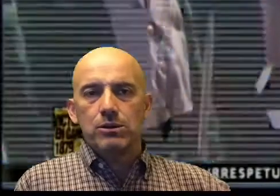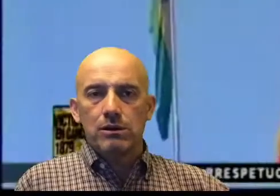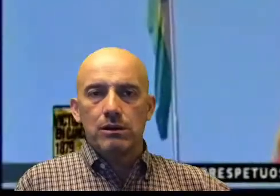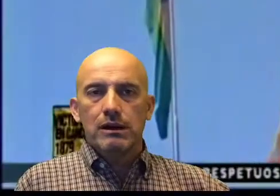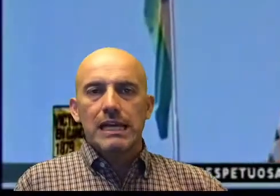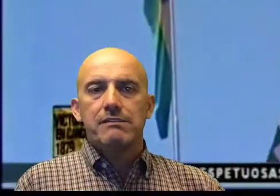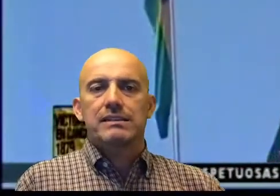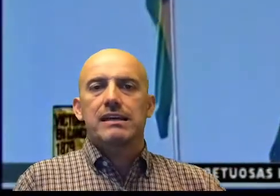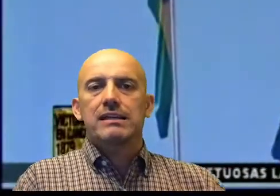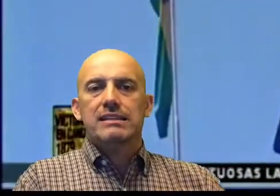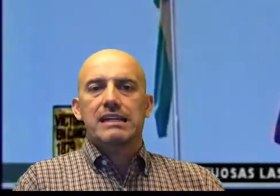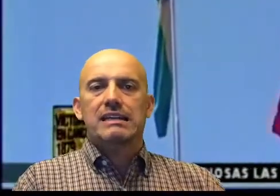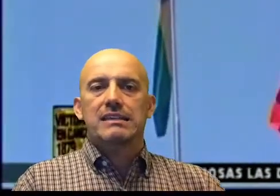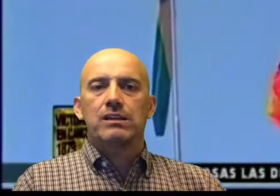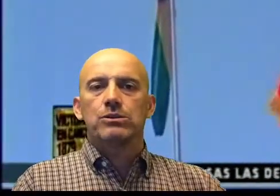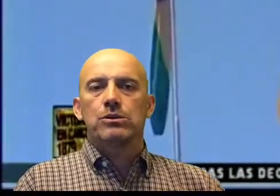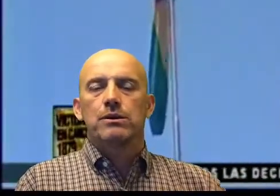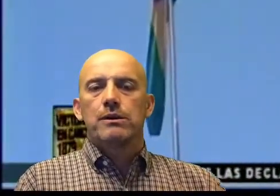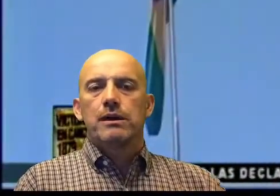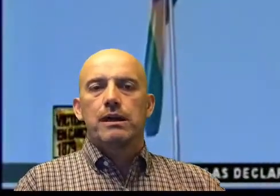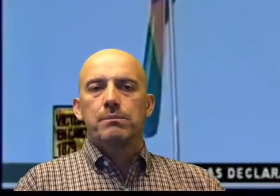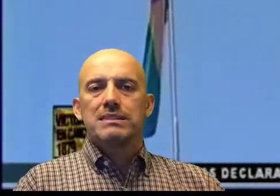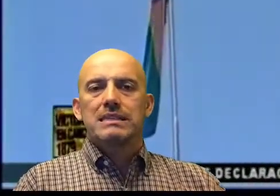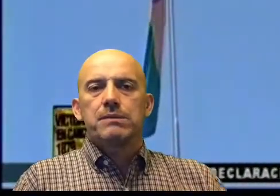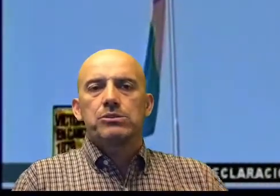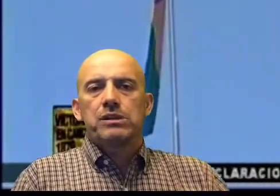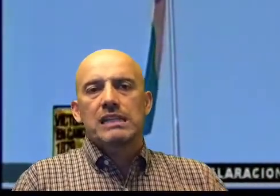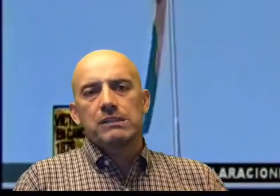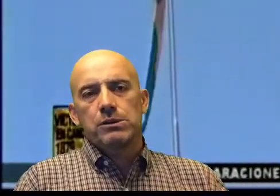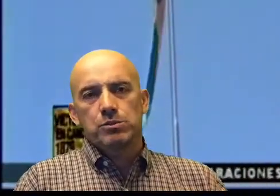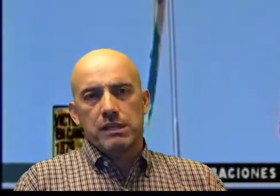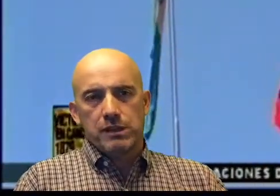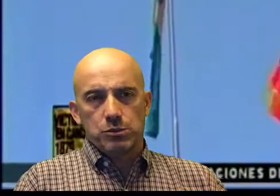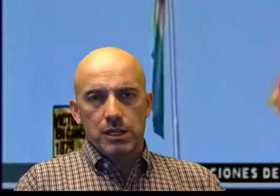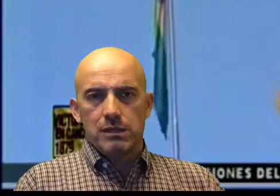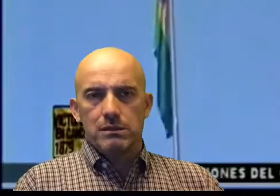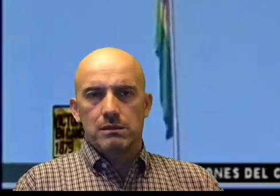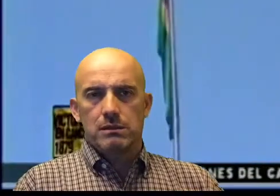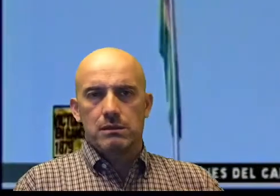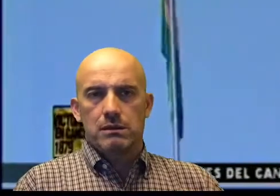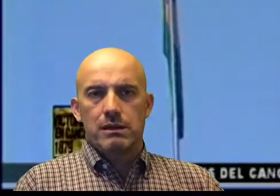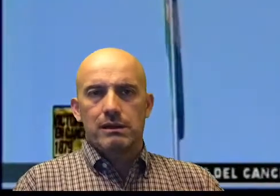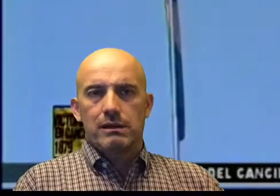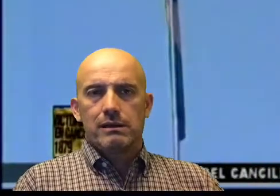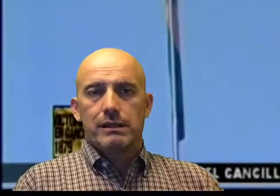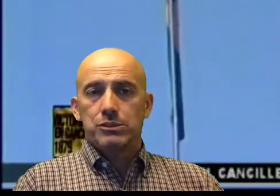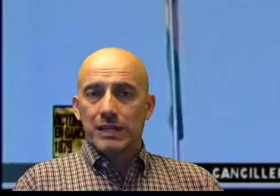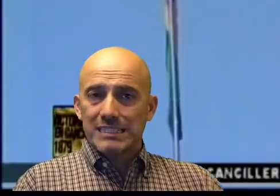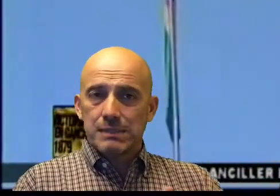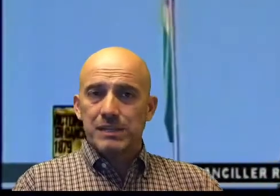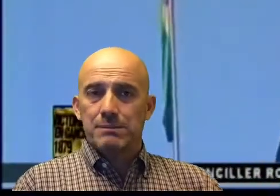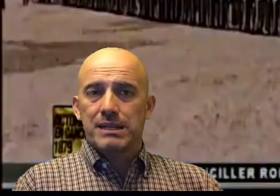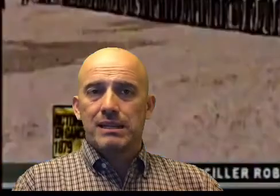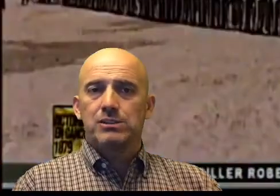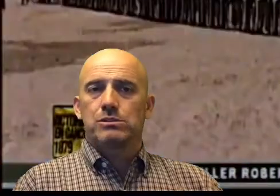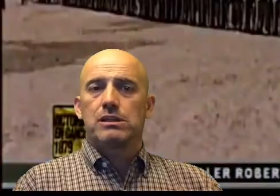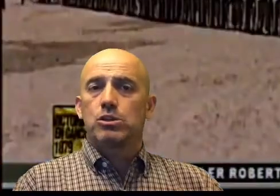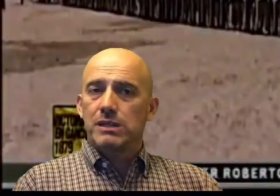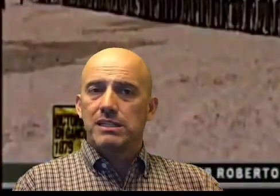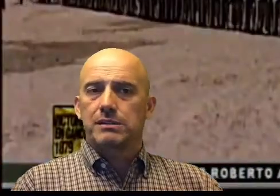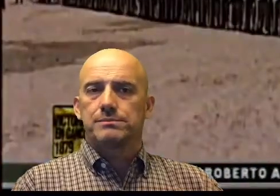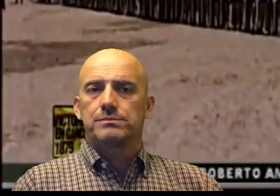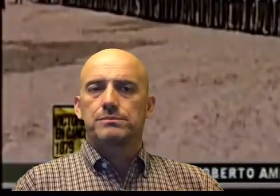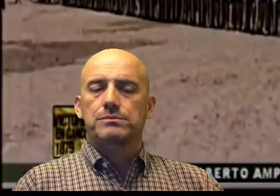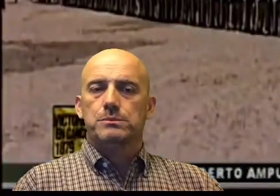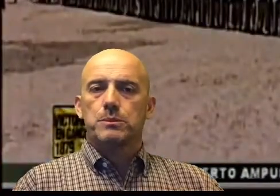el enemigo y va a estar redactando el pensamiento negativo de su jefatura eso qué significa para delito